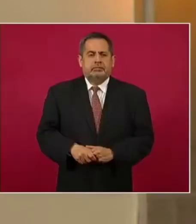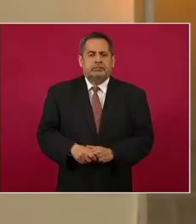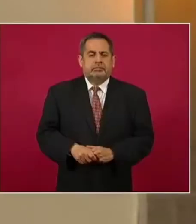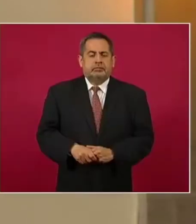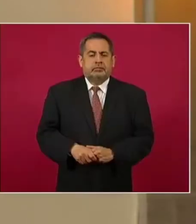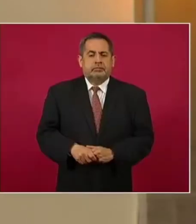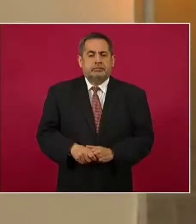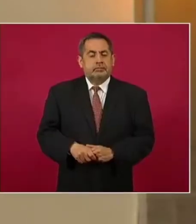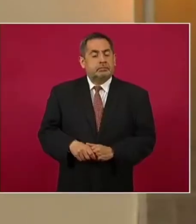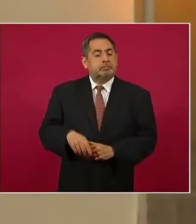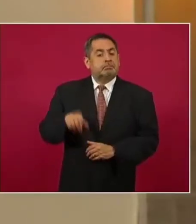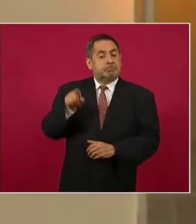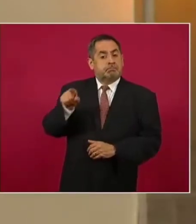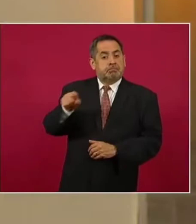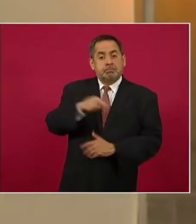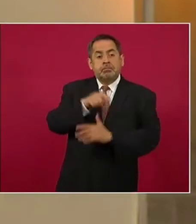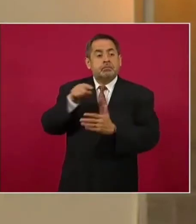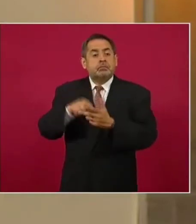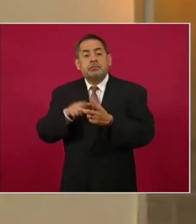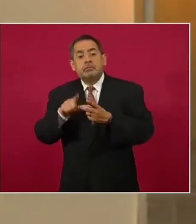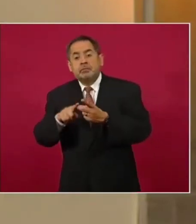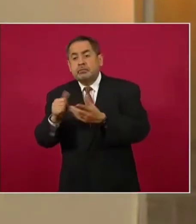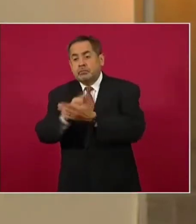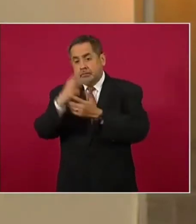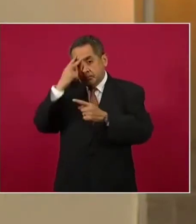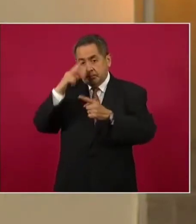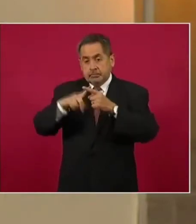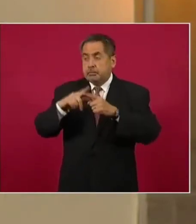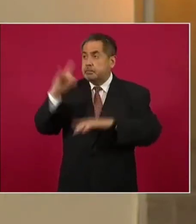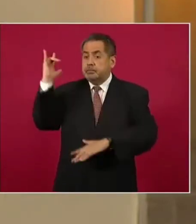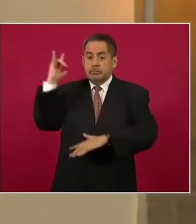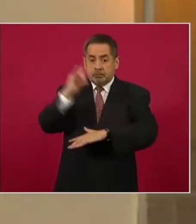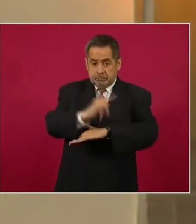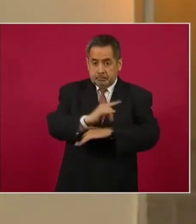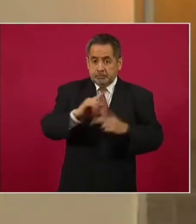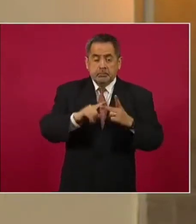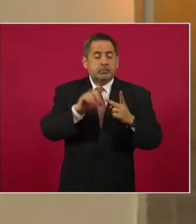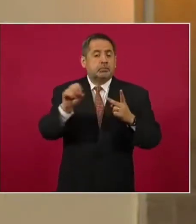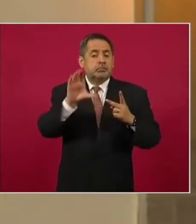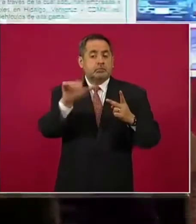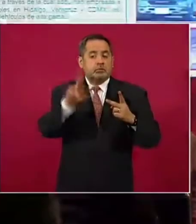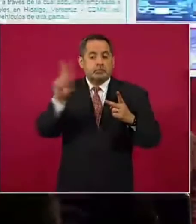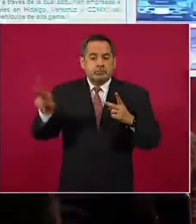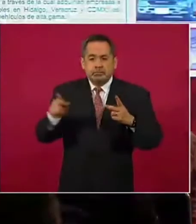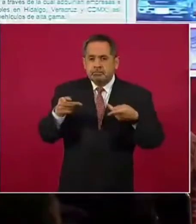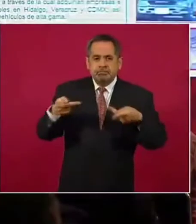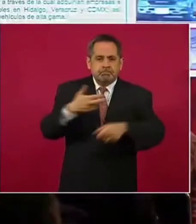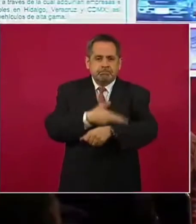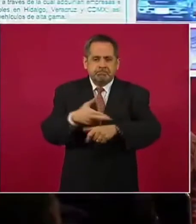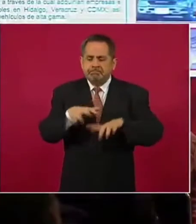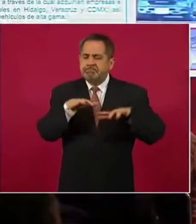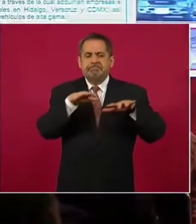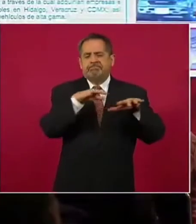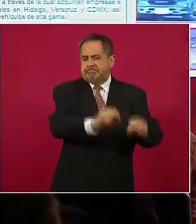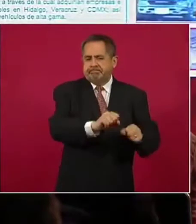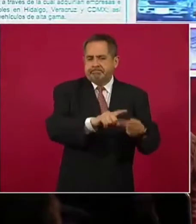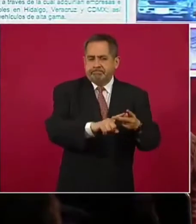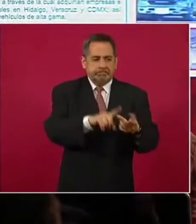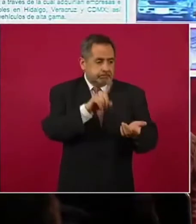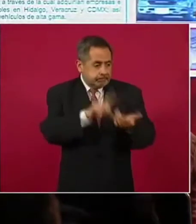hacían operaciones en los aeropuertos de ciudad de méxico y cancún se les aseguró dinero divisas